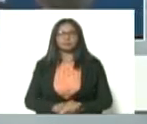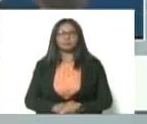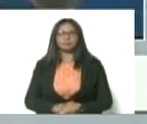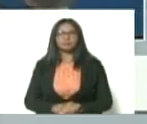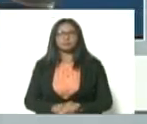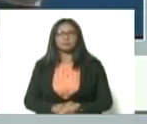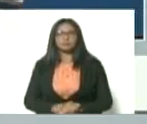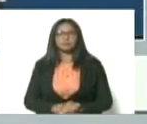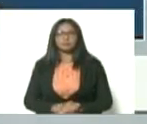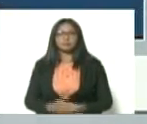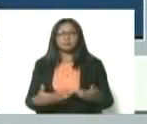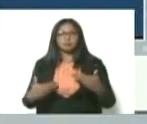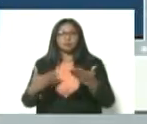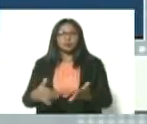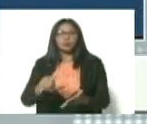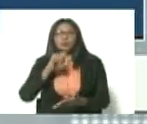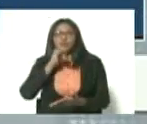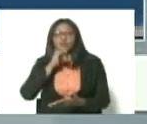su informe